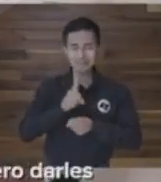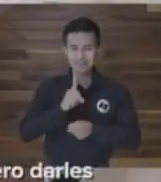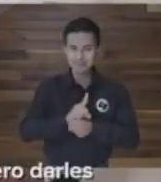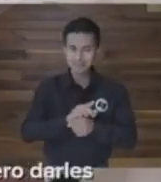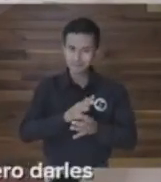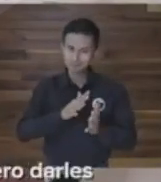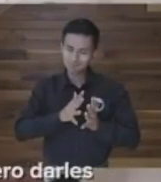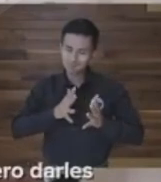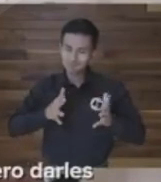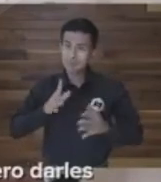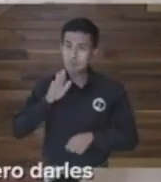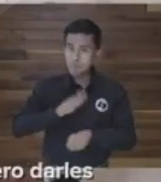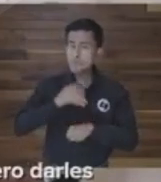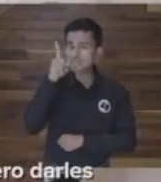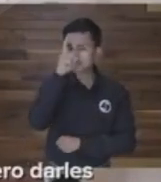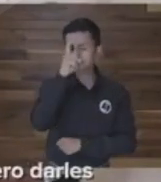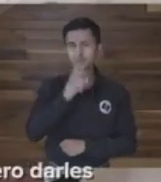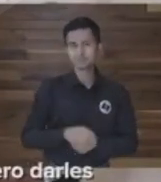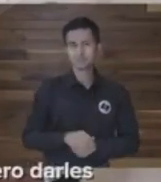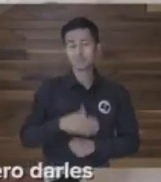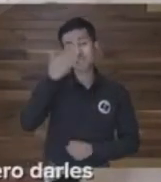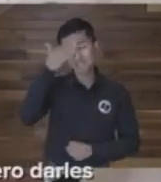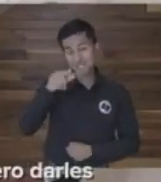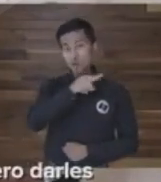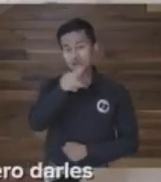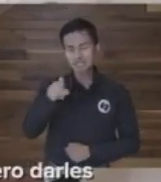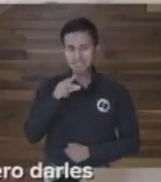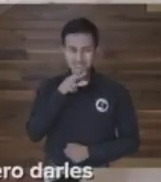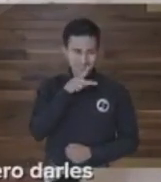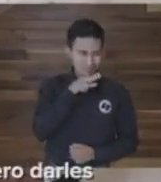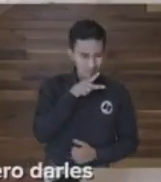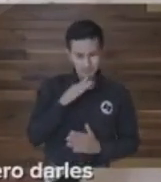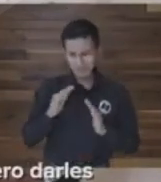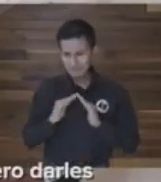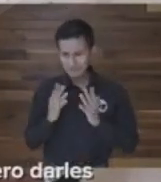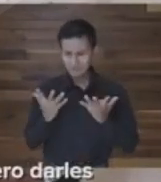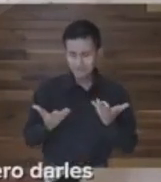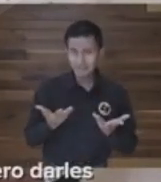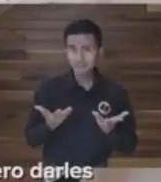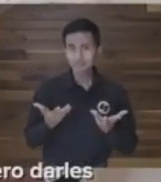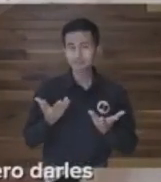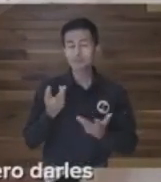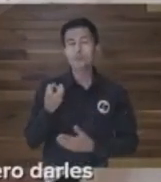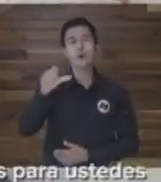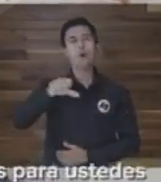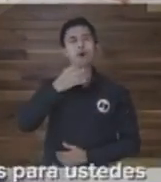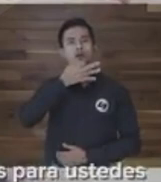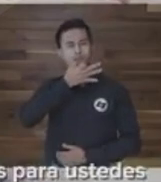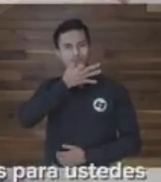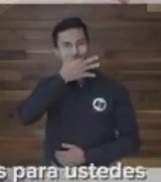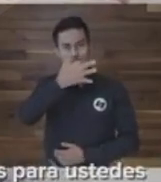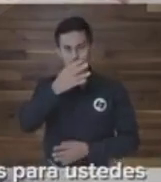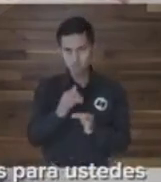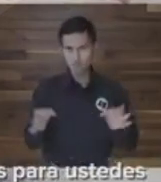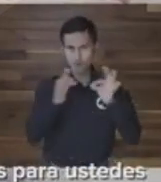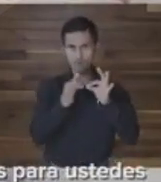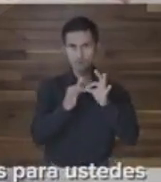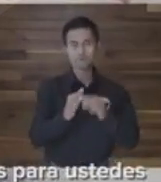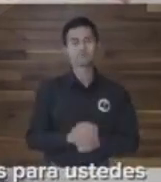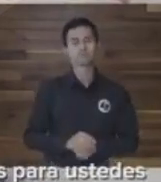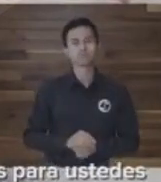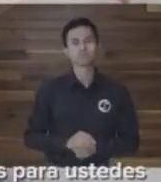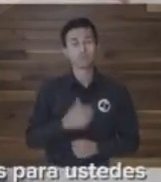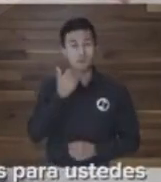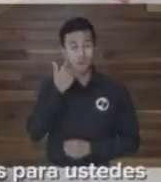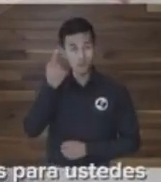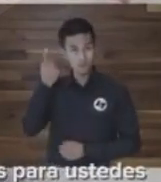venir. Sé también de sus preocupaciones y por ello hoy quiero darles este importante anuncio. He determinado que se